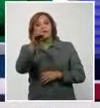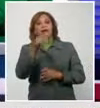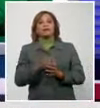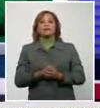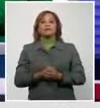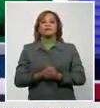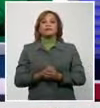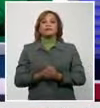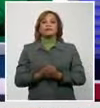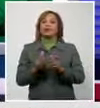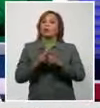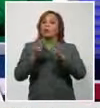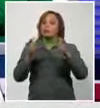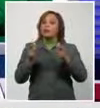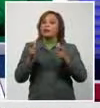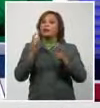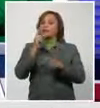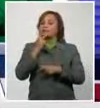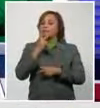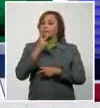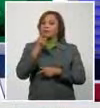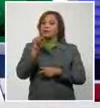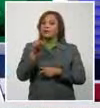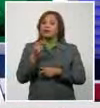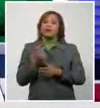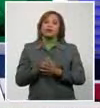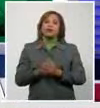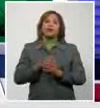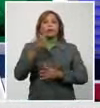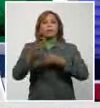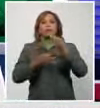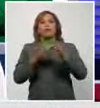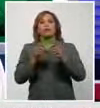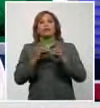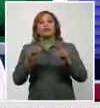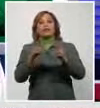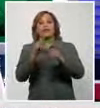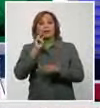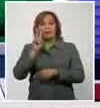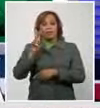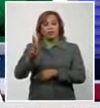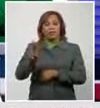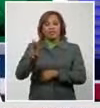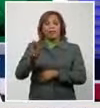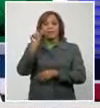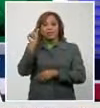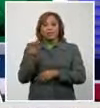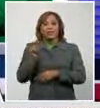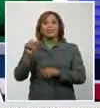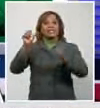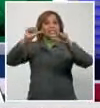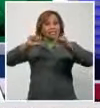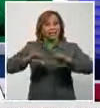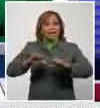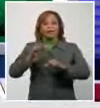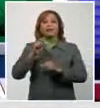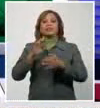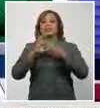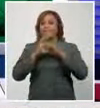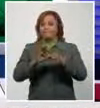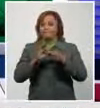intensivas. Claro, cuando digo en terapia intensiva, estamos hablando de casos graves, de casos críticos, un número